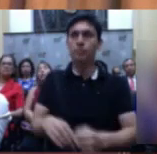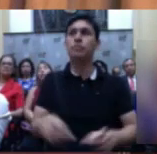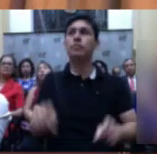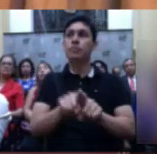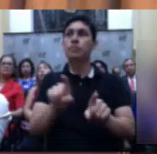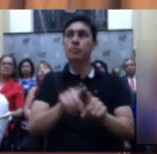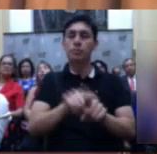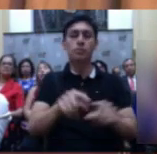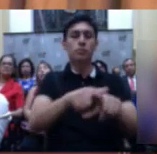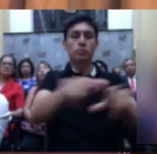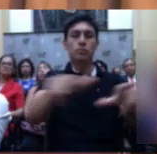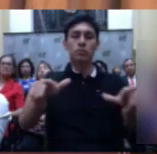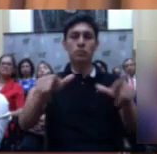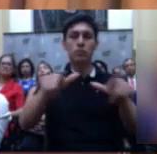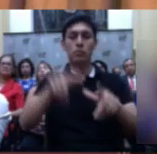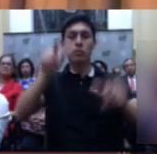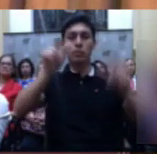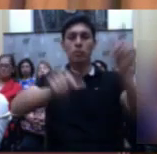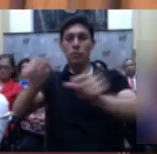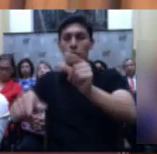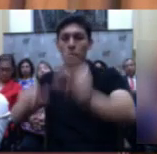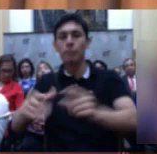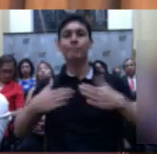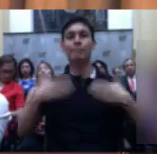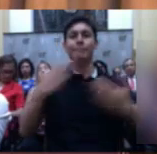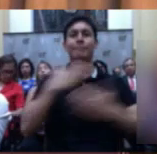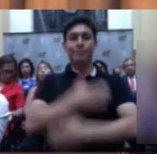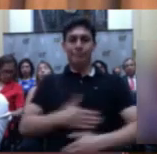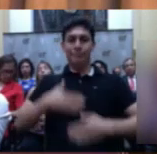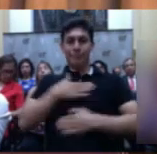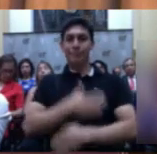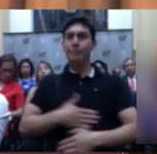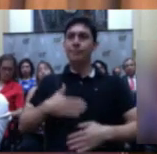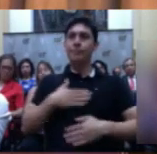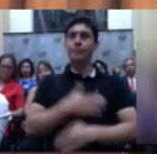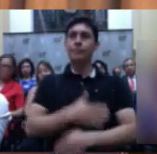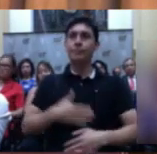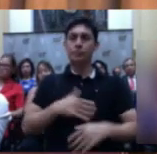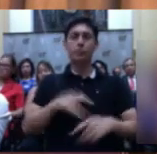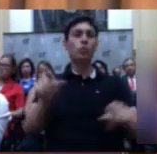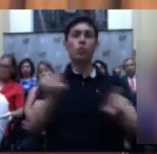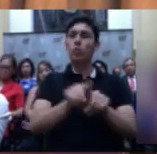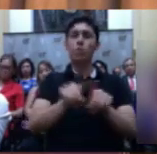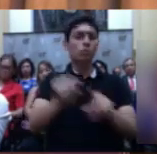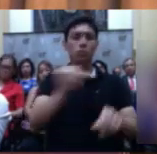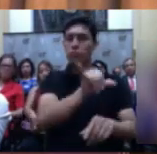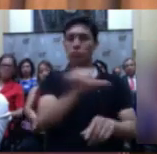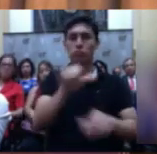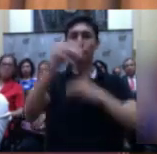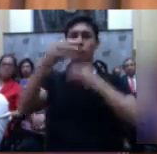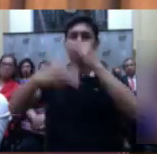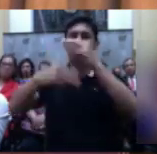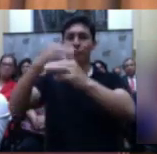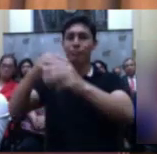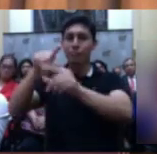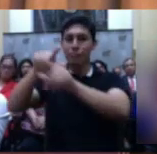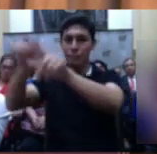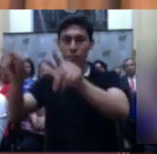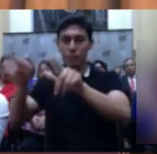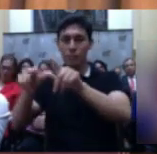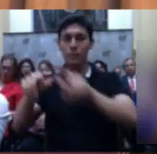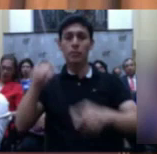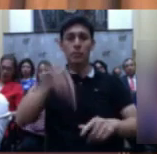públicos para que las personas los disfruten, como sucede en las grandes urbes del mundo. En el ámbito de la